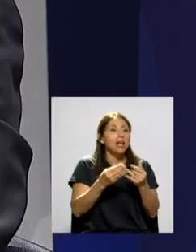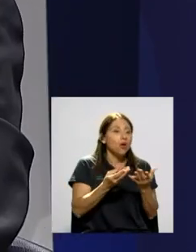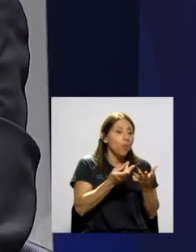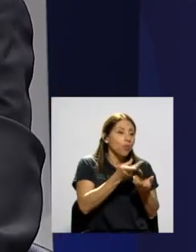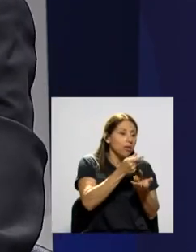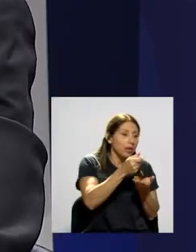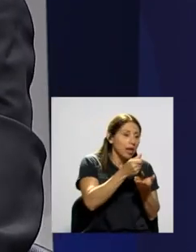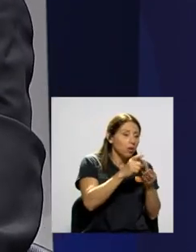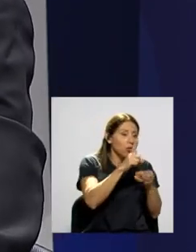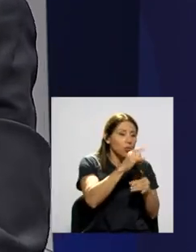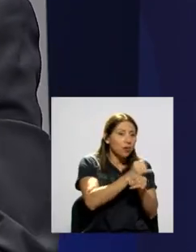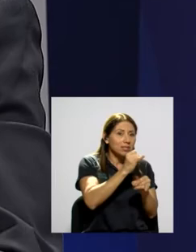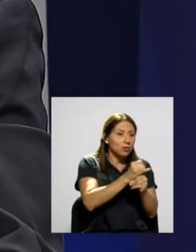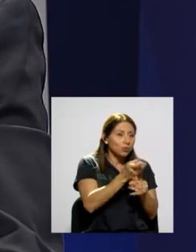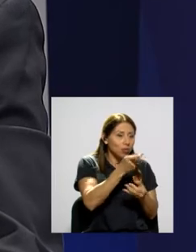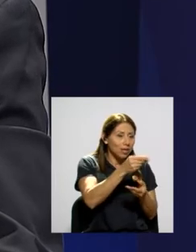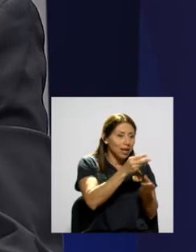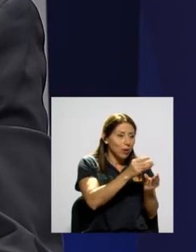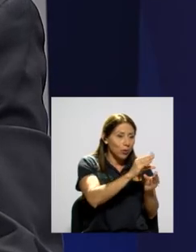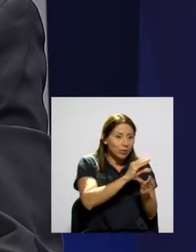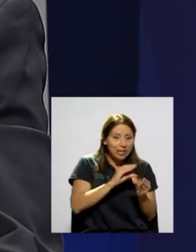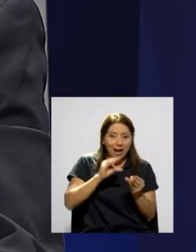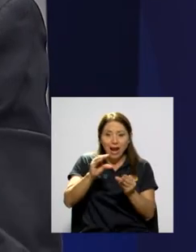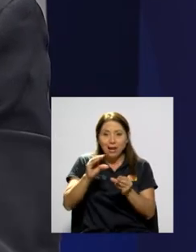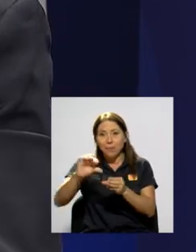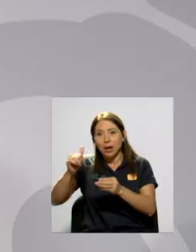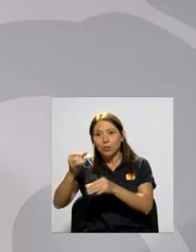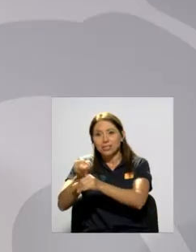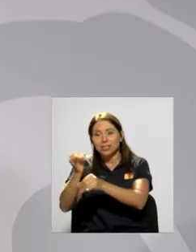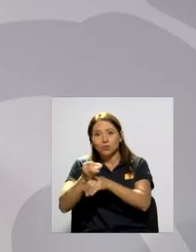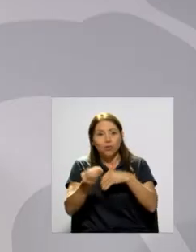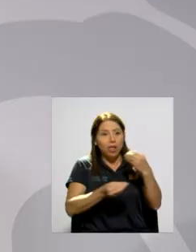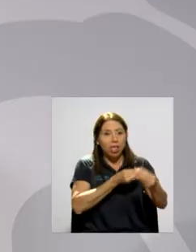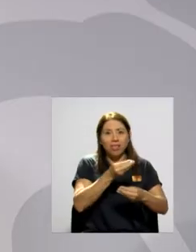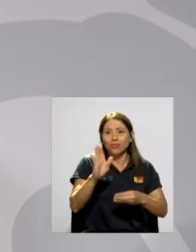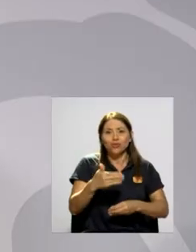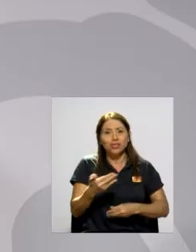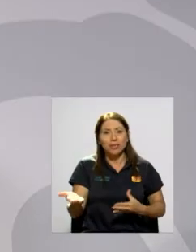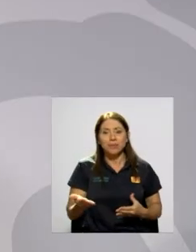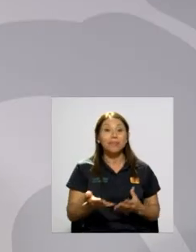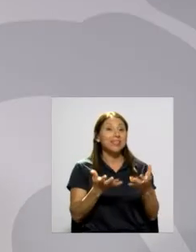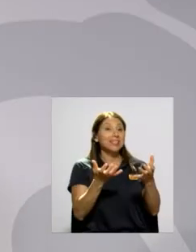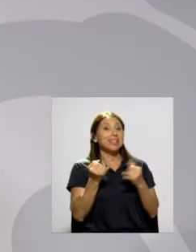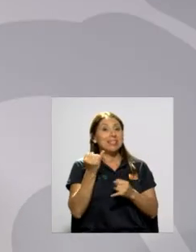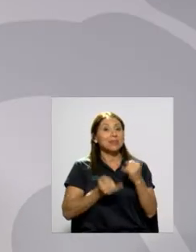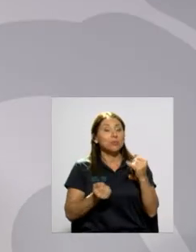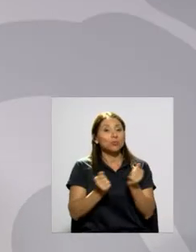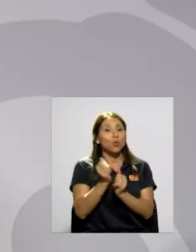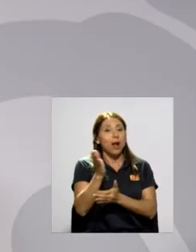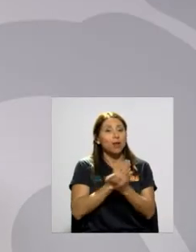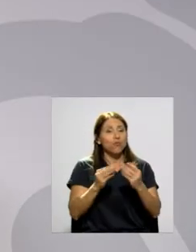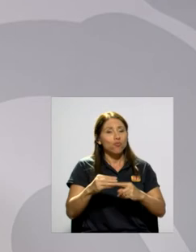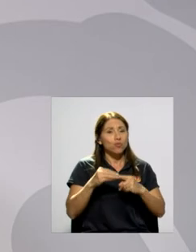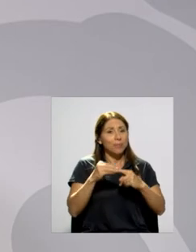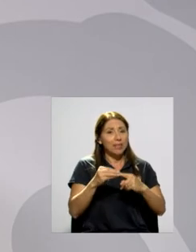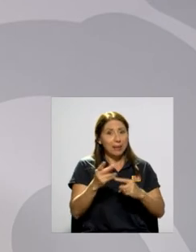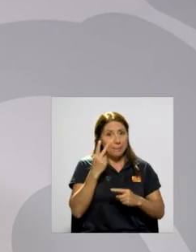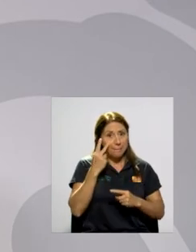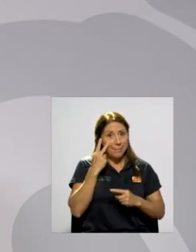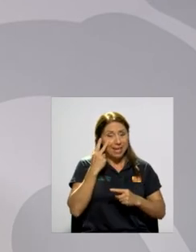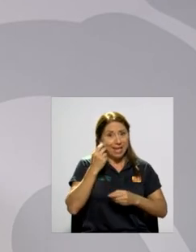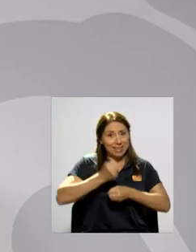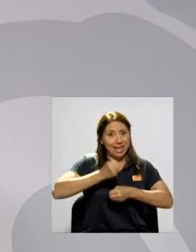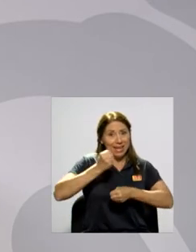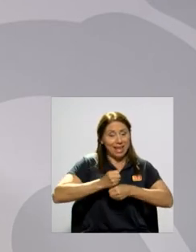meterle en otra. Eso no sirve. Quisiera que cerremos con algo que me parece que es fundamental. Vea que las tareas pendientes